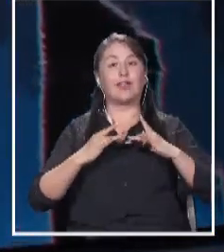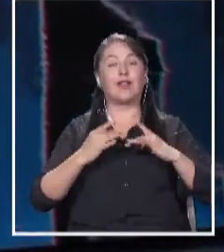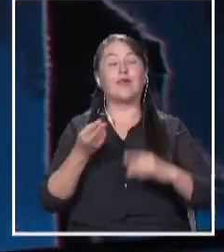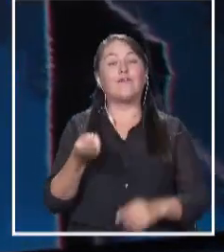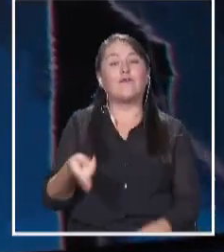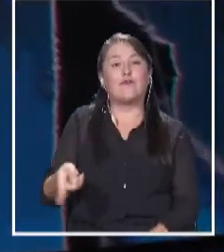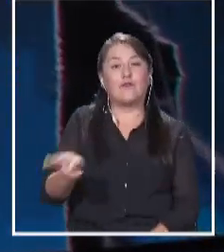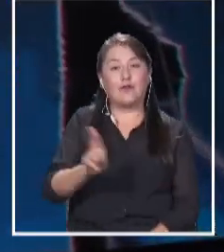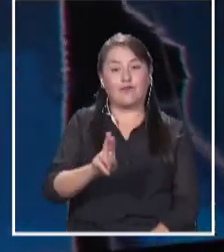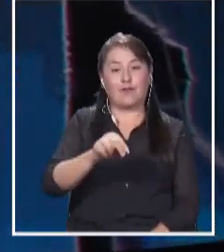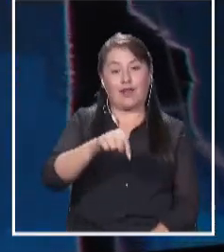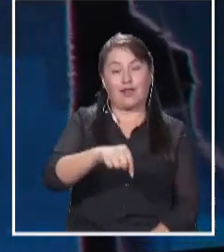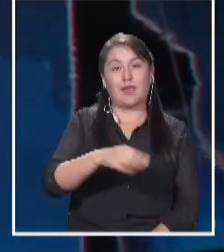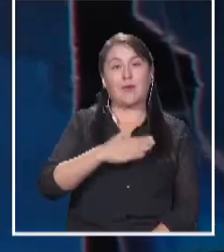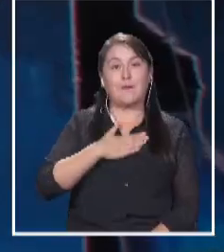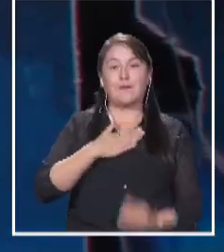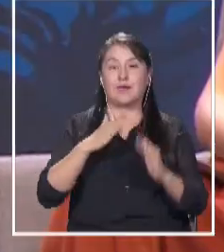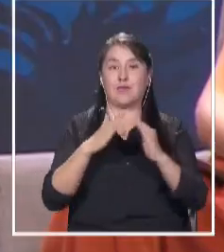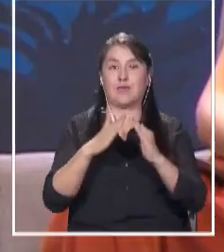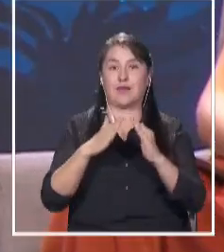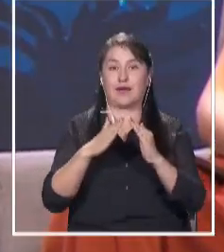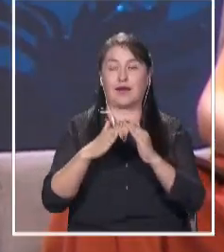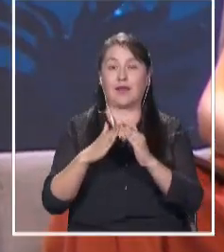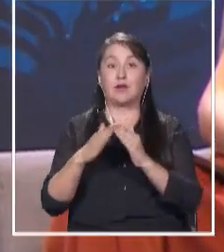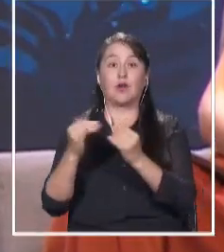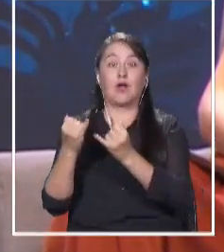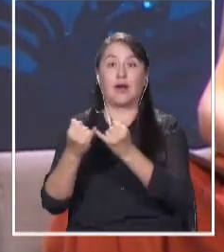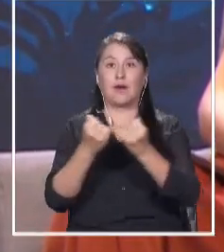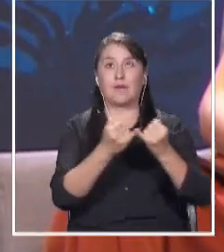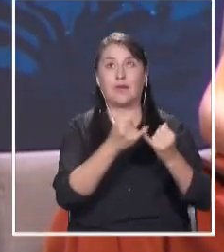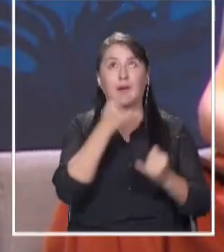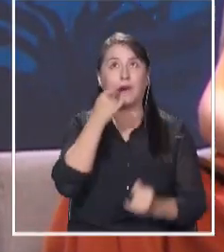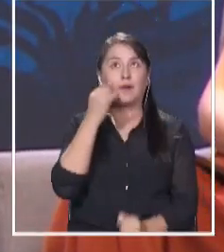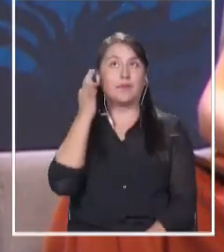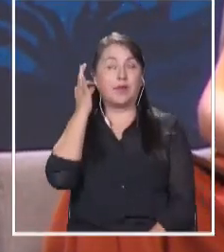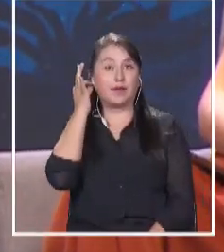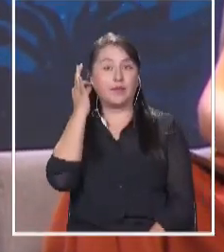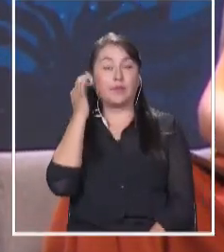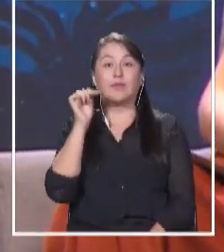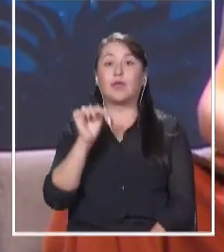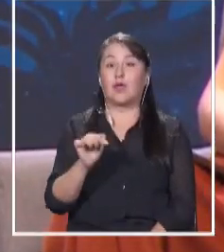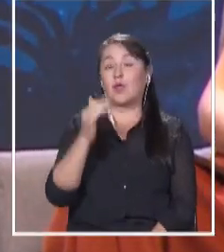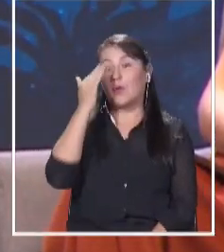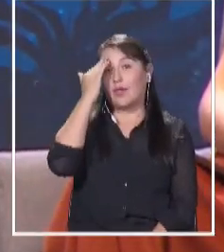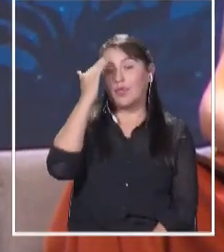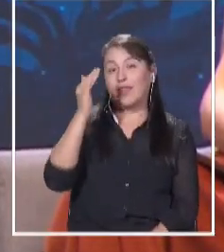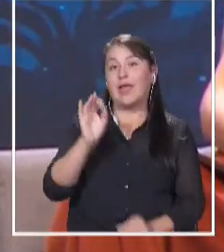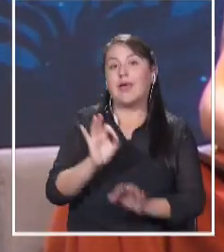casa con tantos amigos y amigas, sobre todo en un día especial como el de hoy.